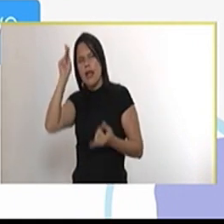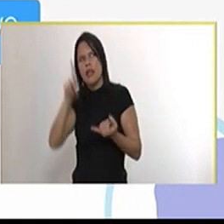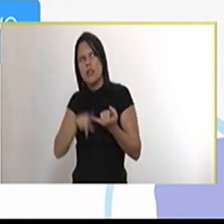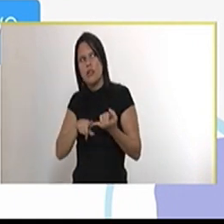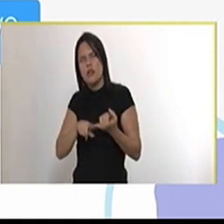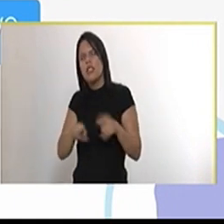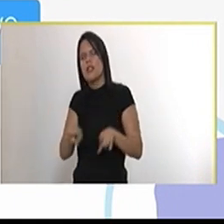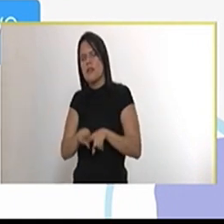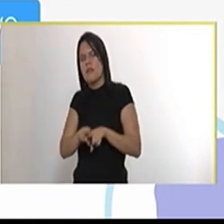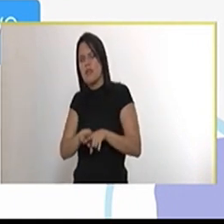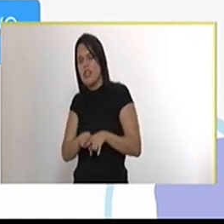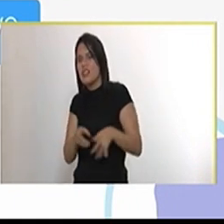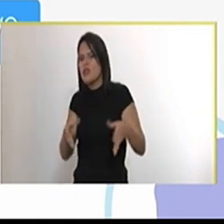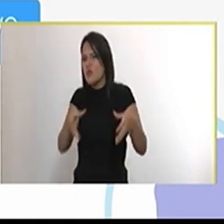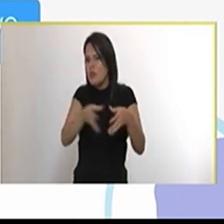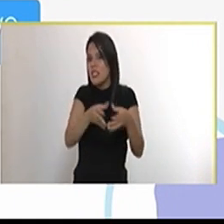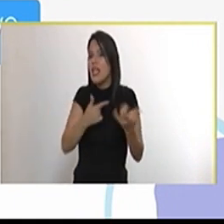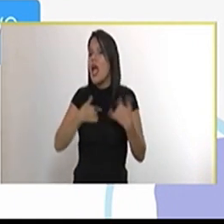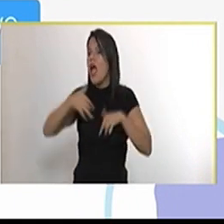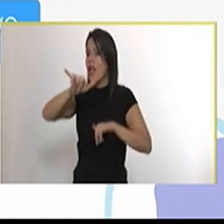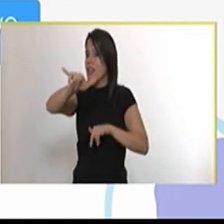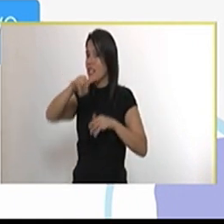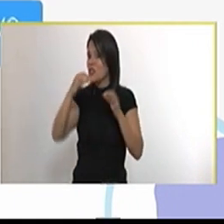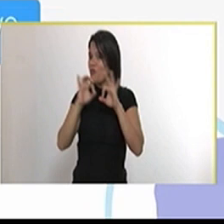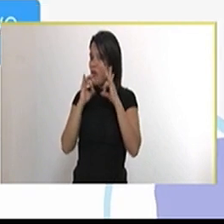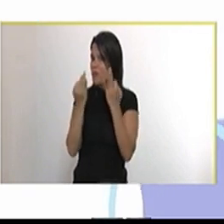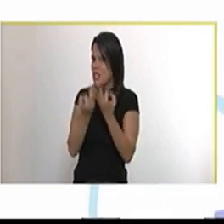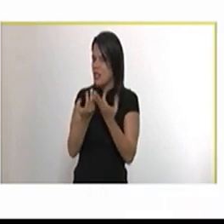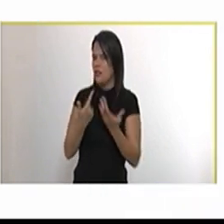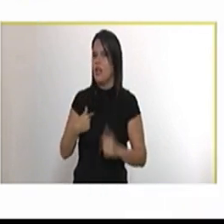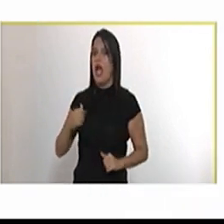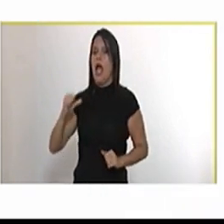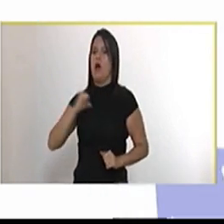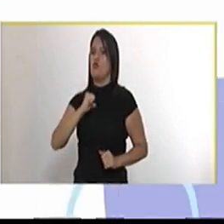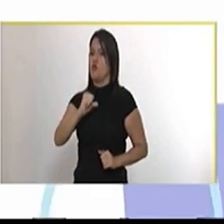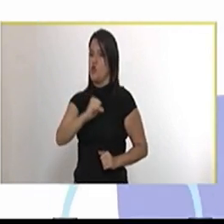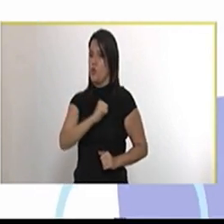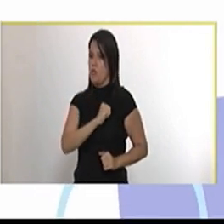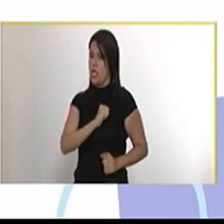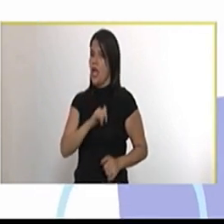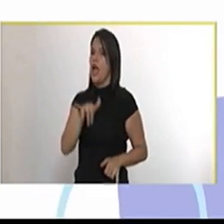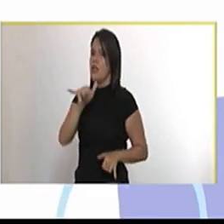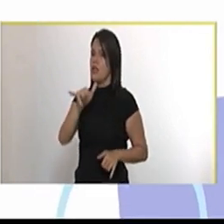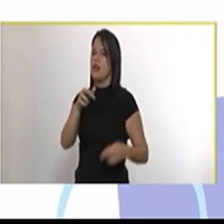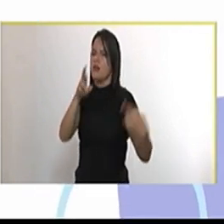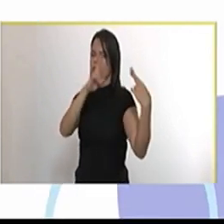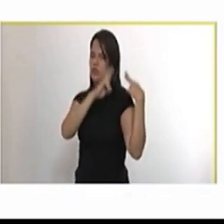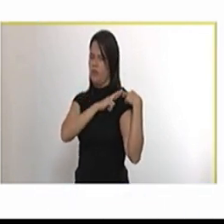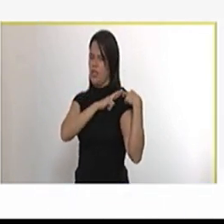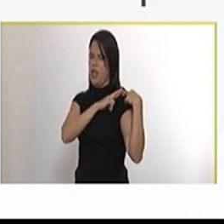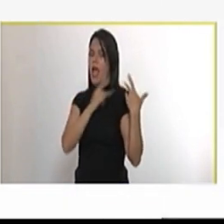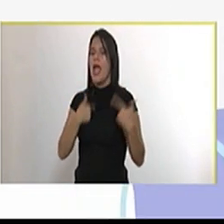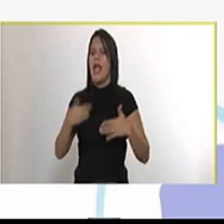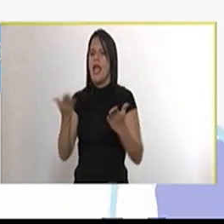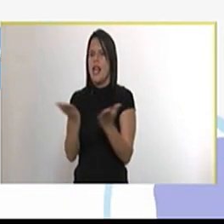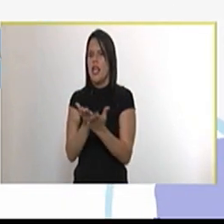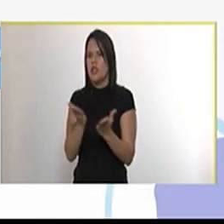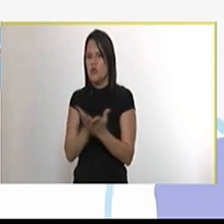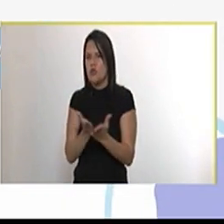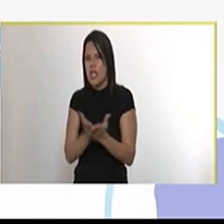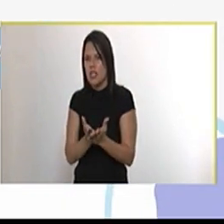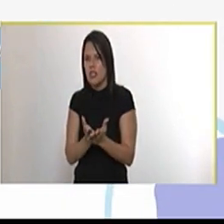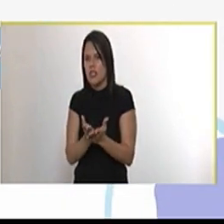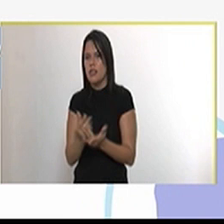de sus maestros como de sus compañeros y su familia. Autonomía y responsabilidad. El